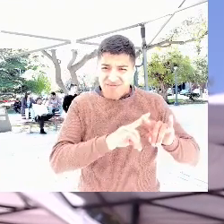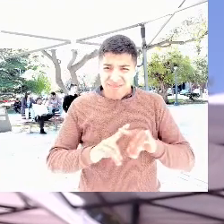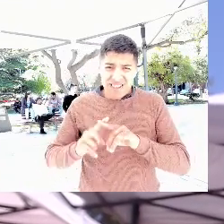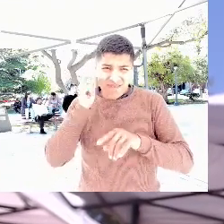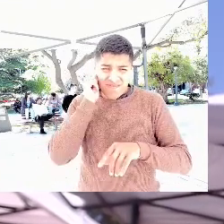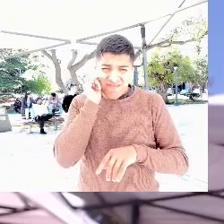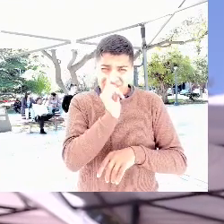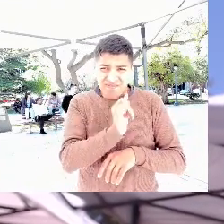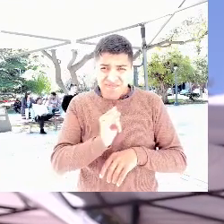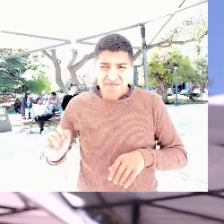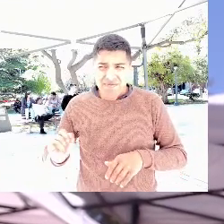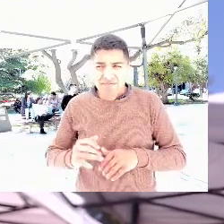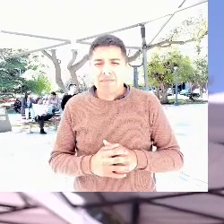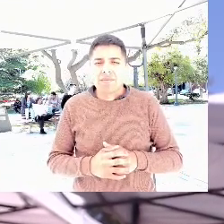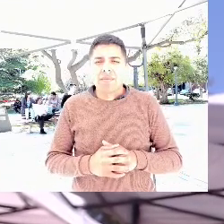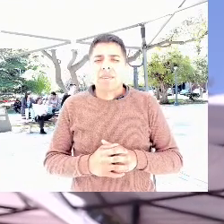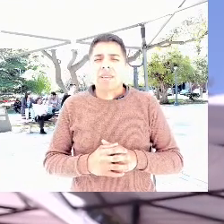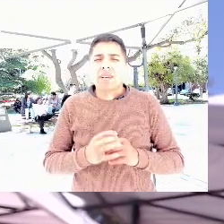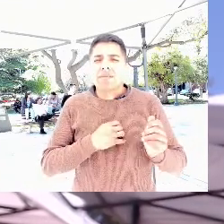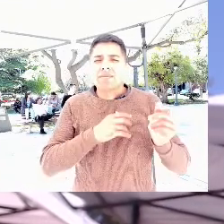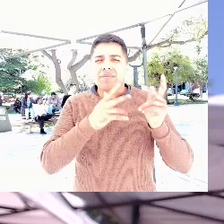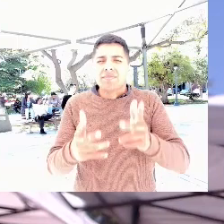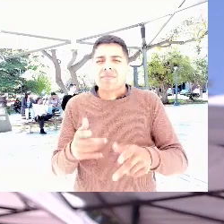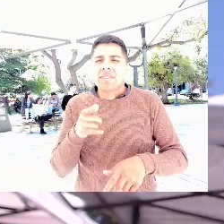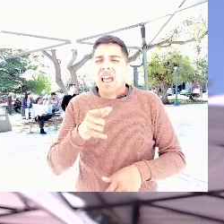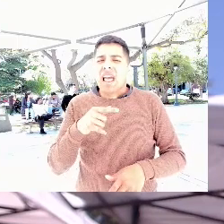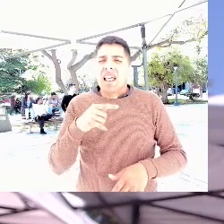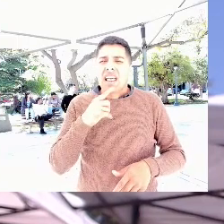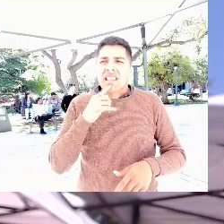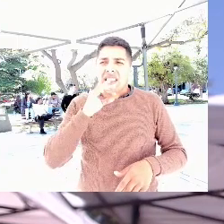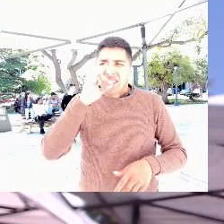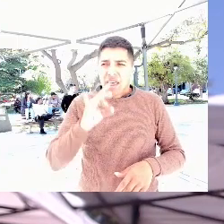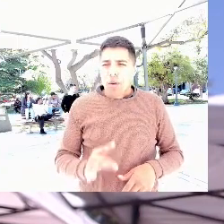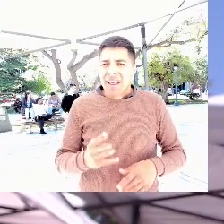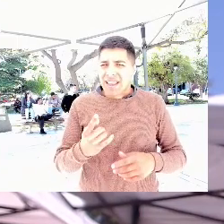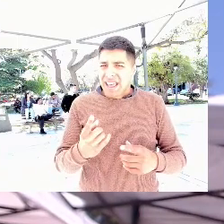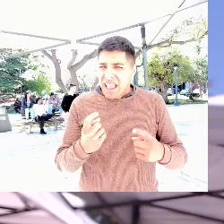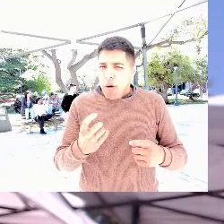Godecruz. Pero decir que esa toma de deuda